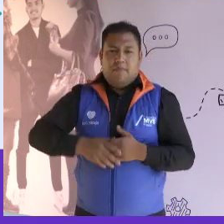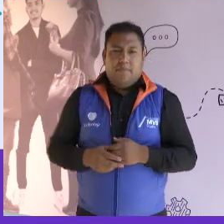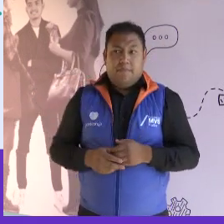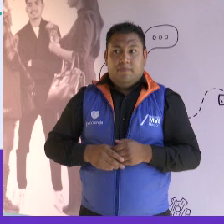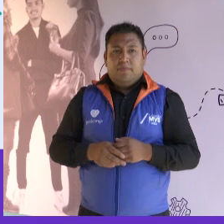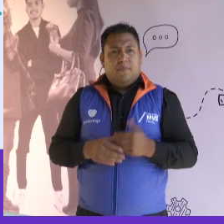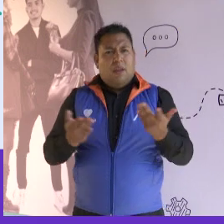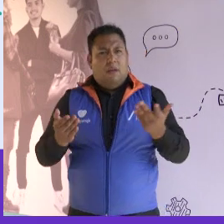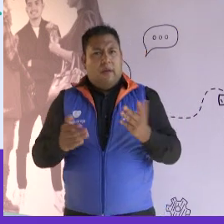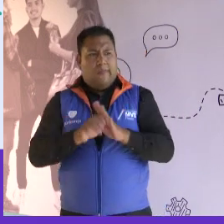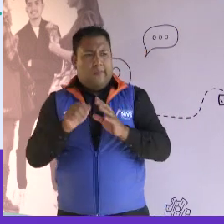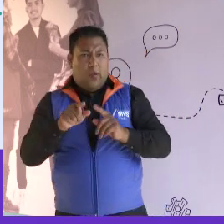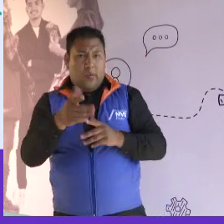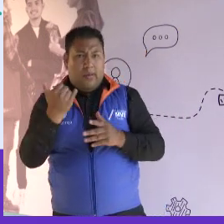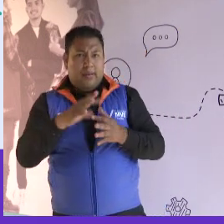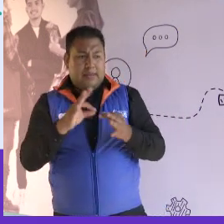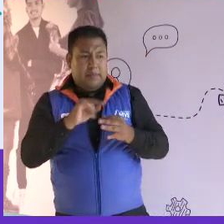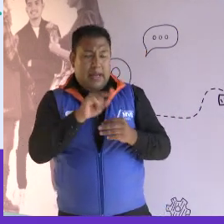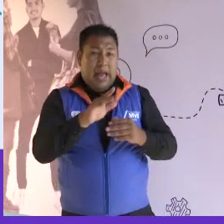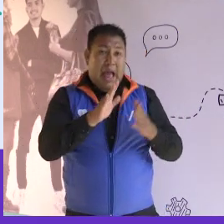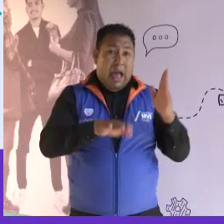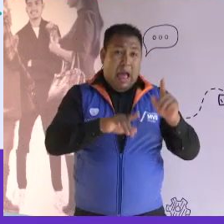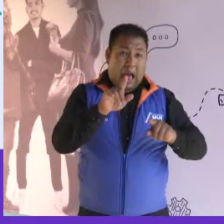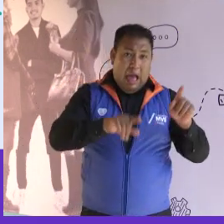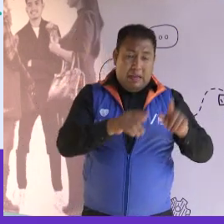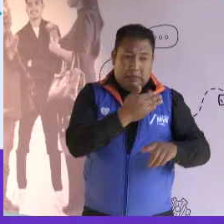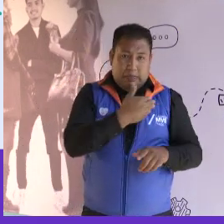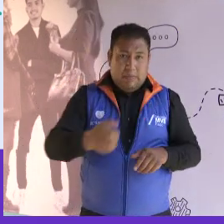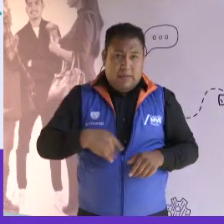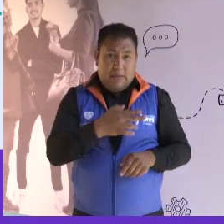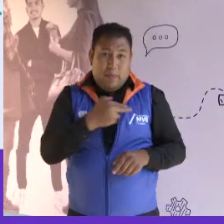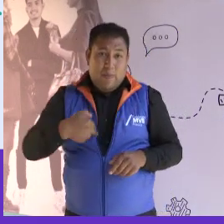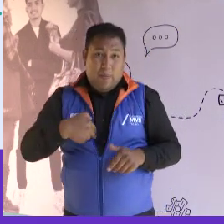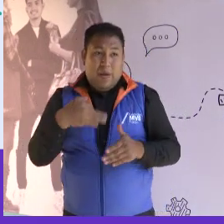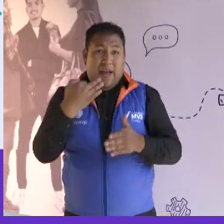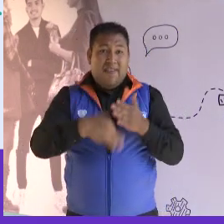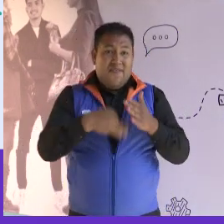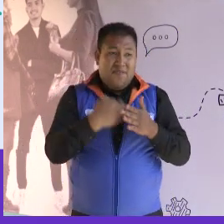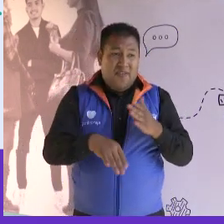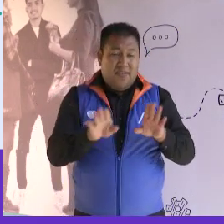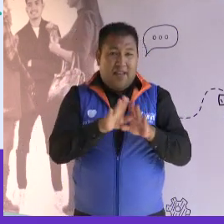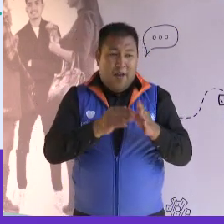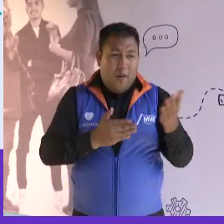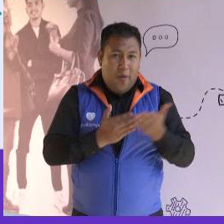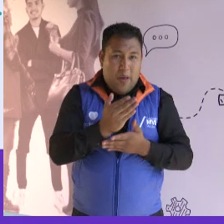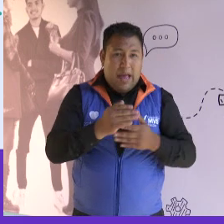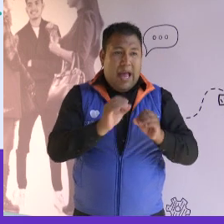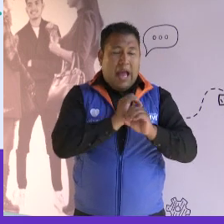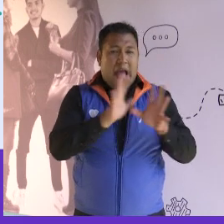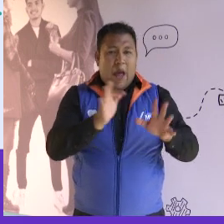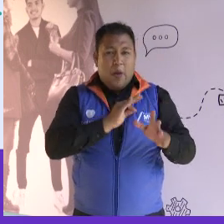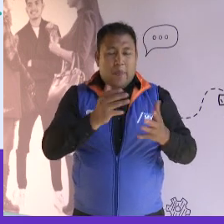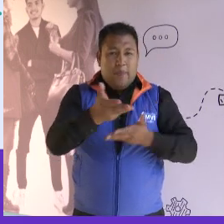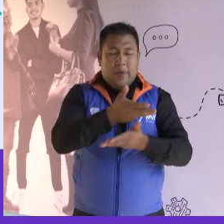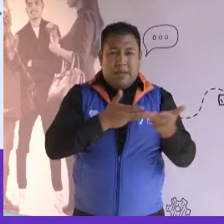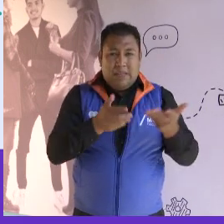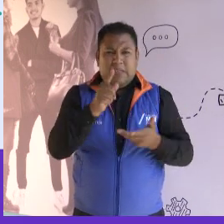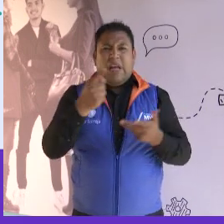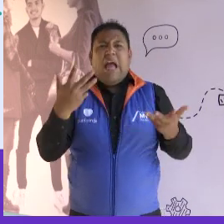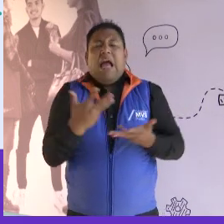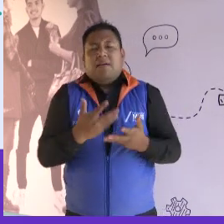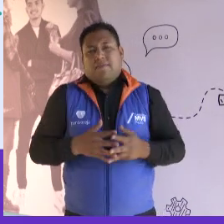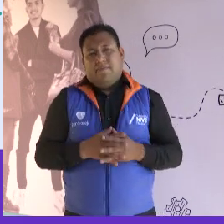¿qué estrategias habéis desarrollado que pensáis que son exitosas? Lo que les decía,